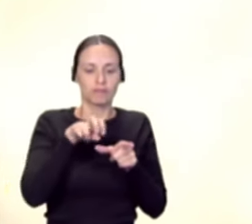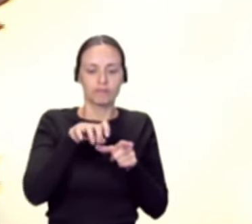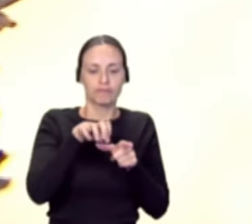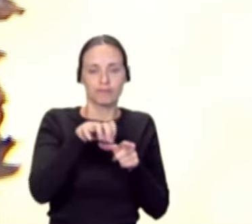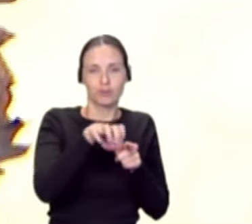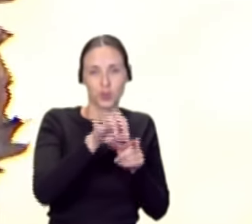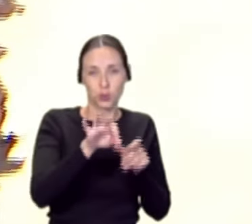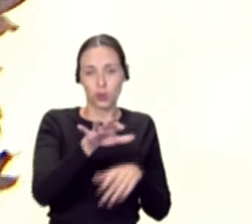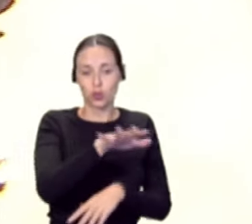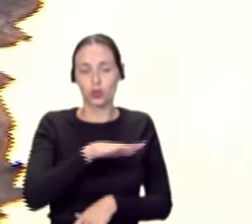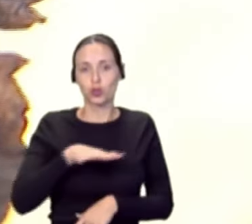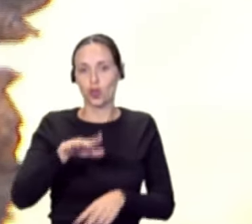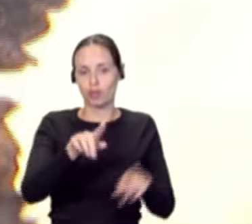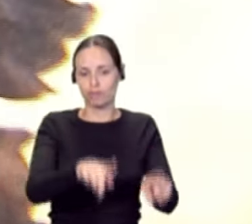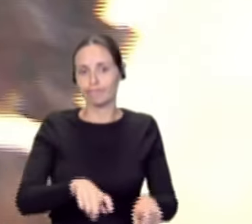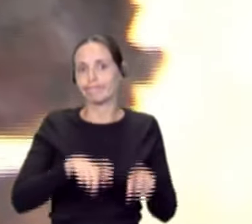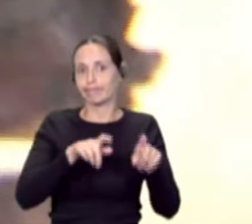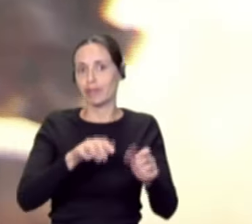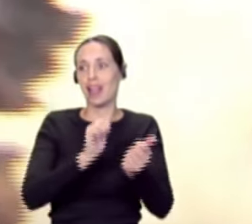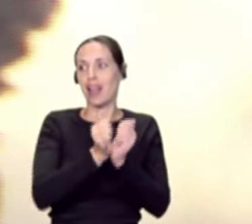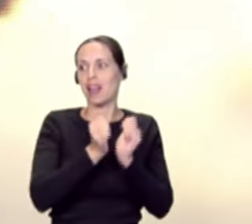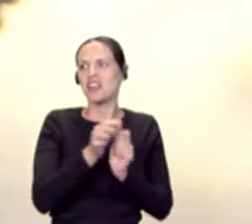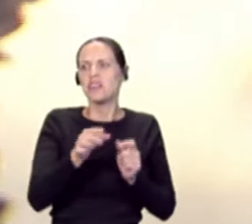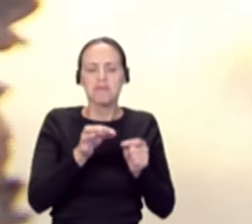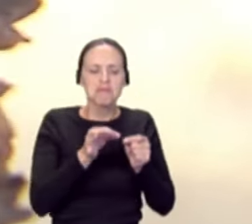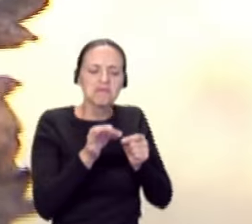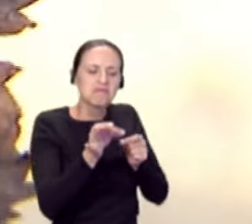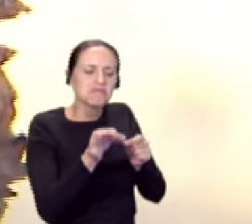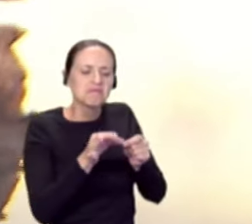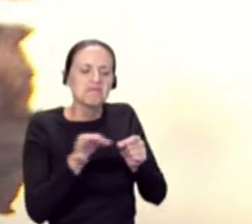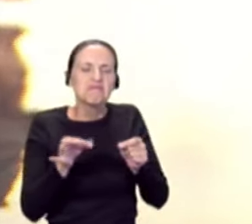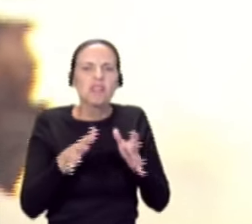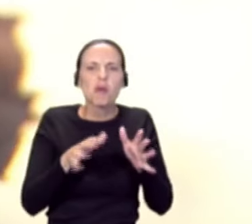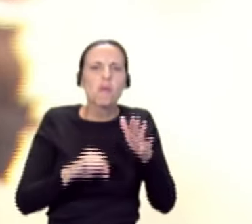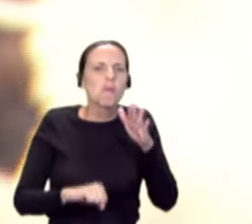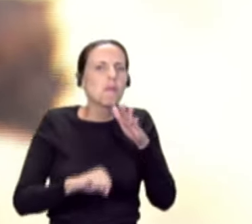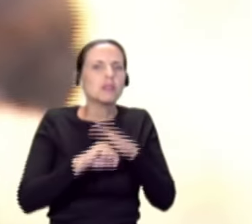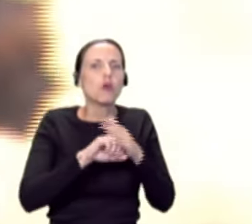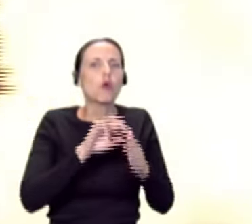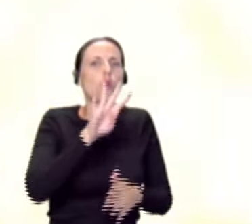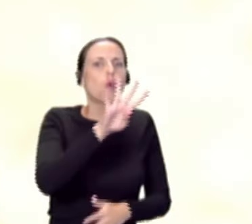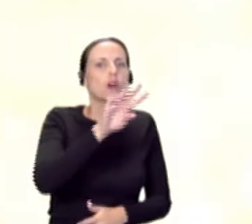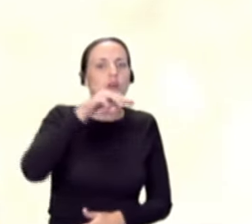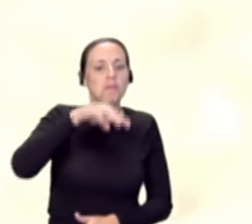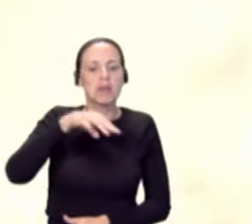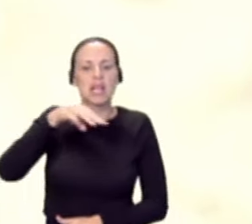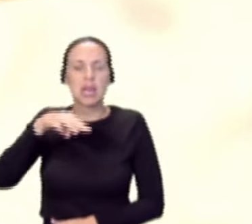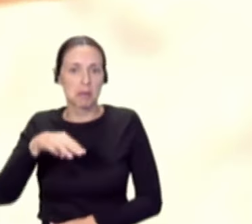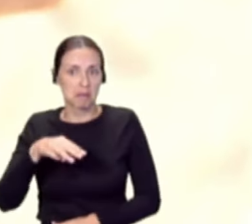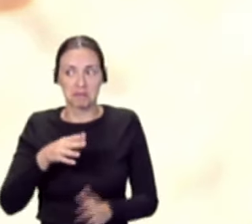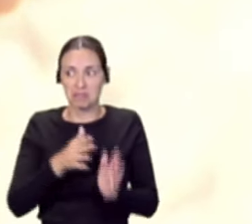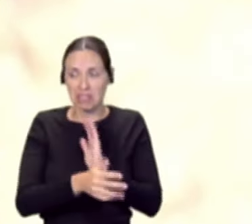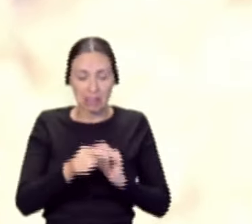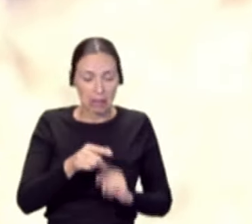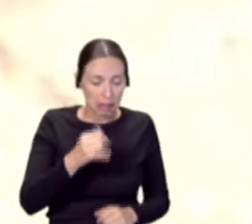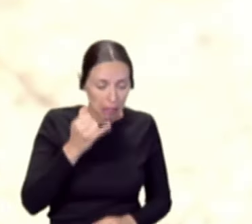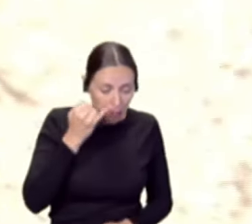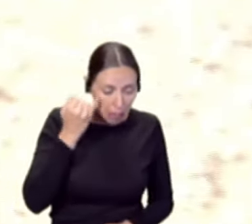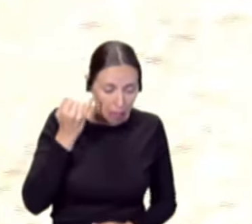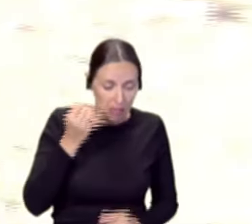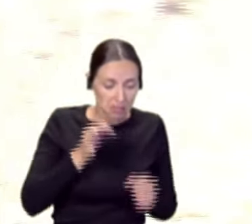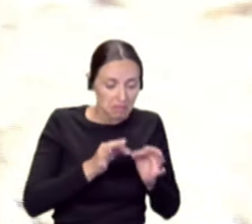municipio de Arico. El mosquito mide aproximadamente como máximo 4 milímetros, no sé exactamente la talla de este que estamos viendo, pero sí que es verdad